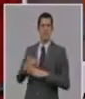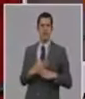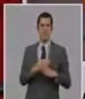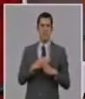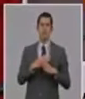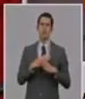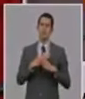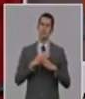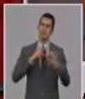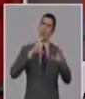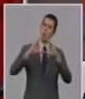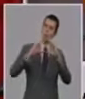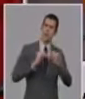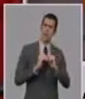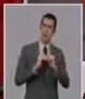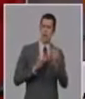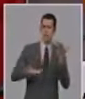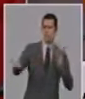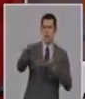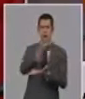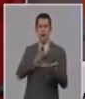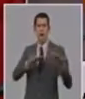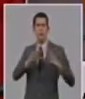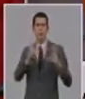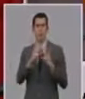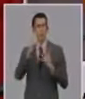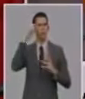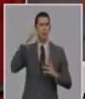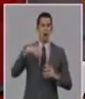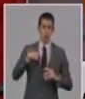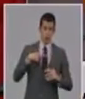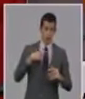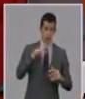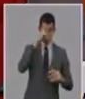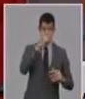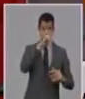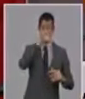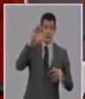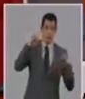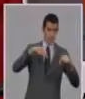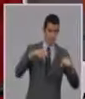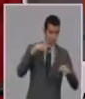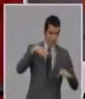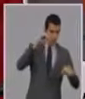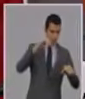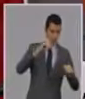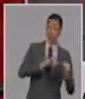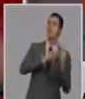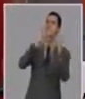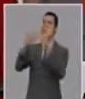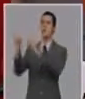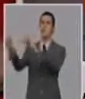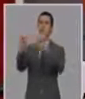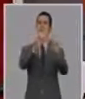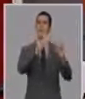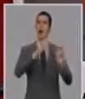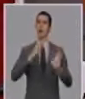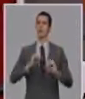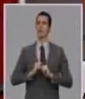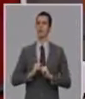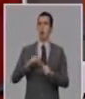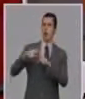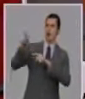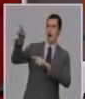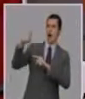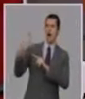a la vez está encontrando algunos hallazgos de secuelas, algunos hallazgos de esta persistencia que